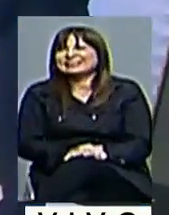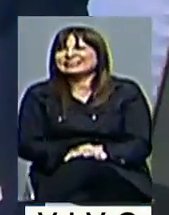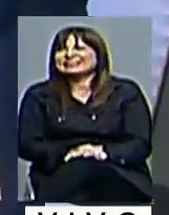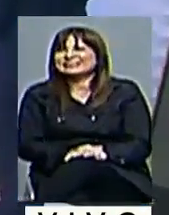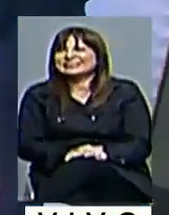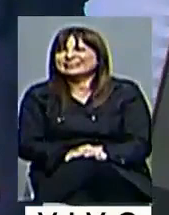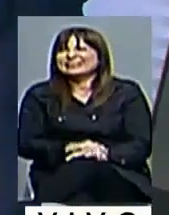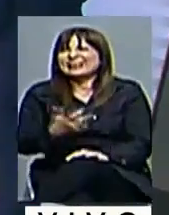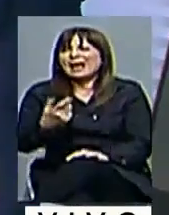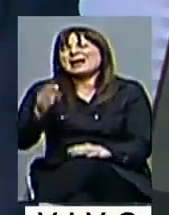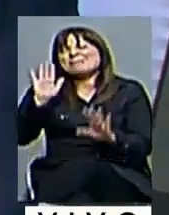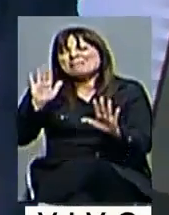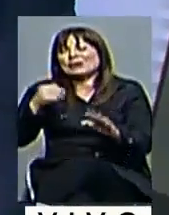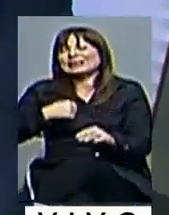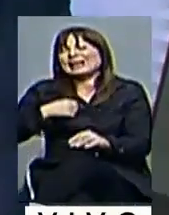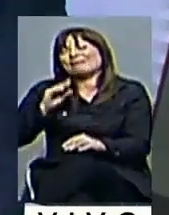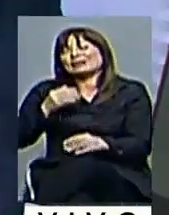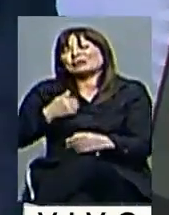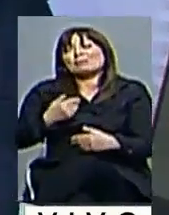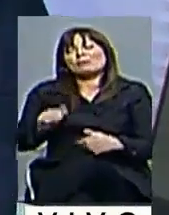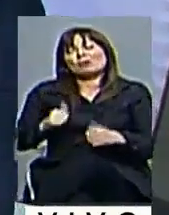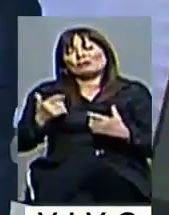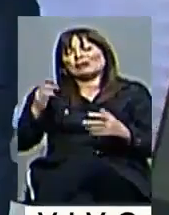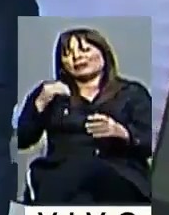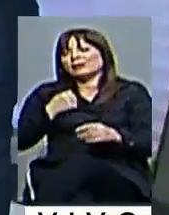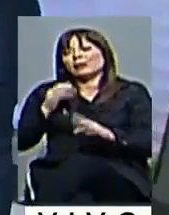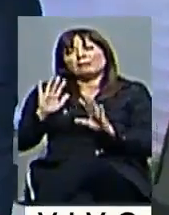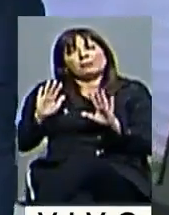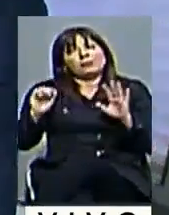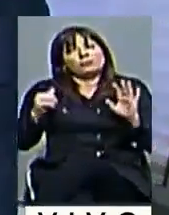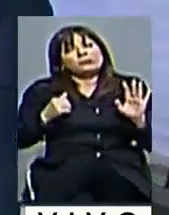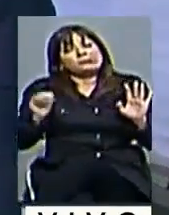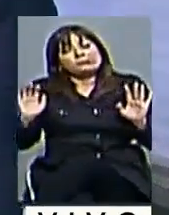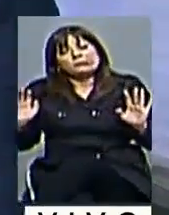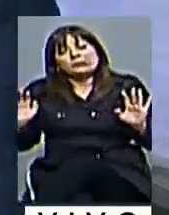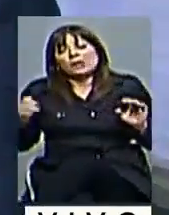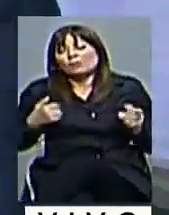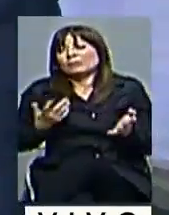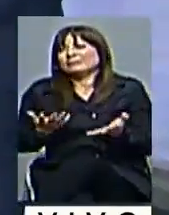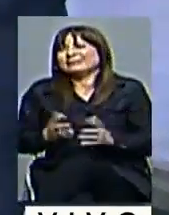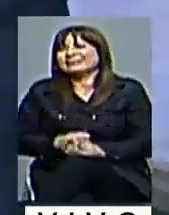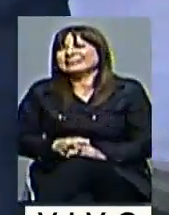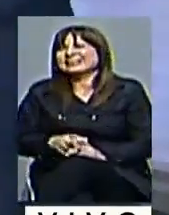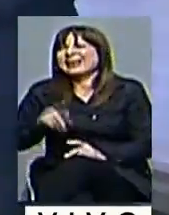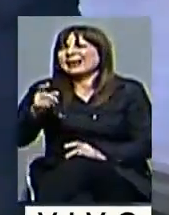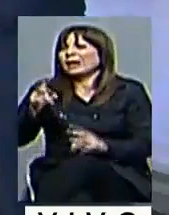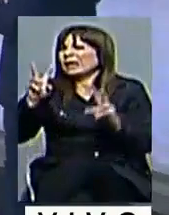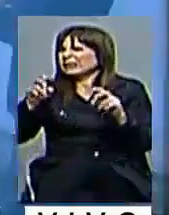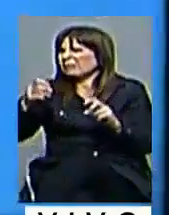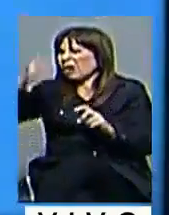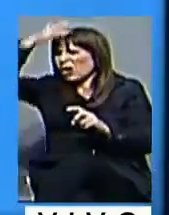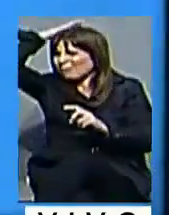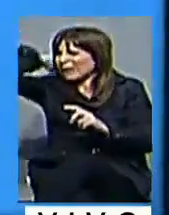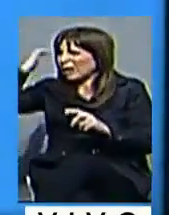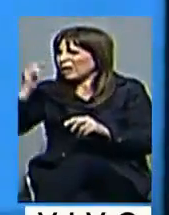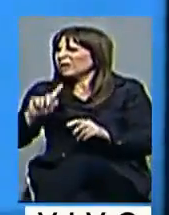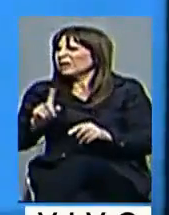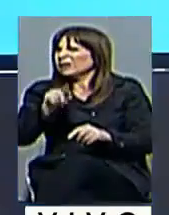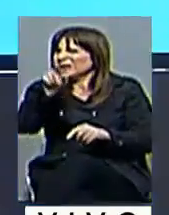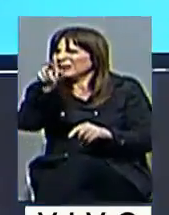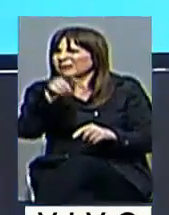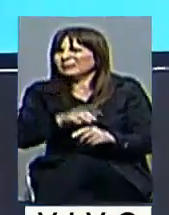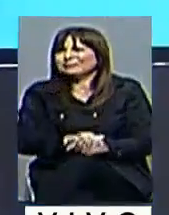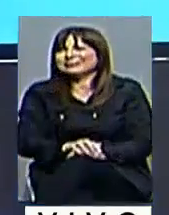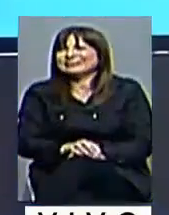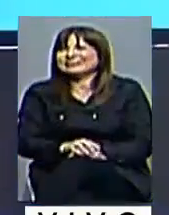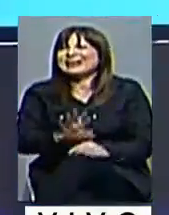astuto el pelado más joven. La discusión podríamos hacer cualquiera. No, Jaime García, además, tiene un tema con las pelas. Tiene un tema con las pelas. Gracias, Jaime, de todas maneras. Ahí